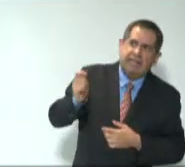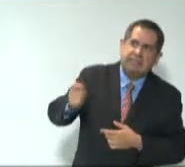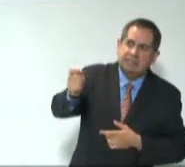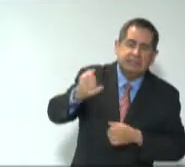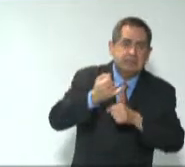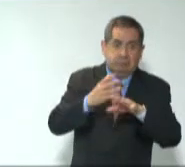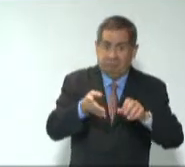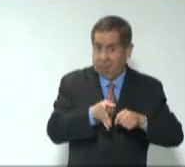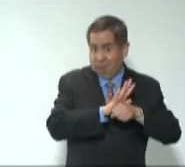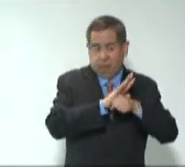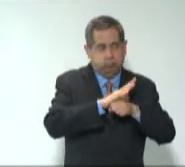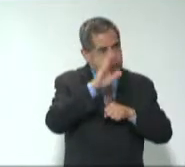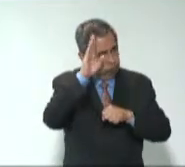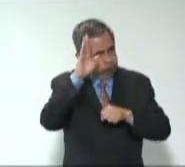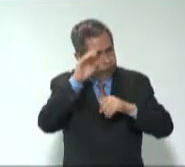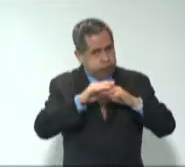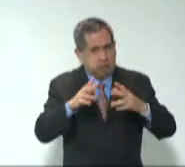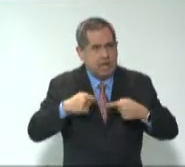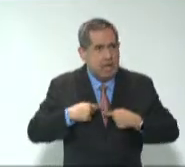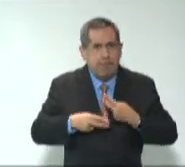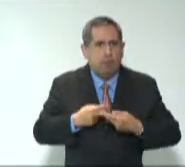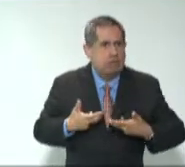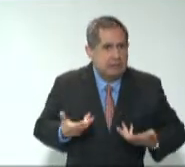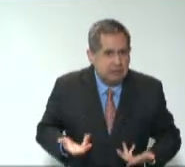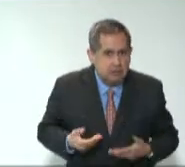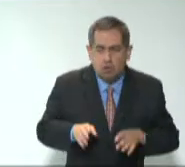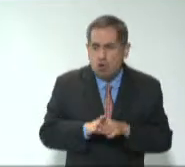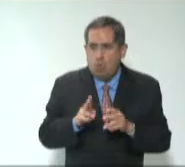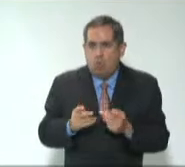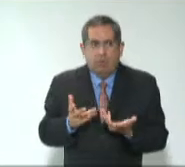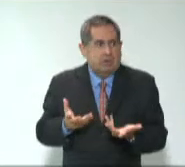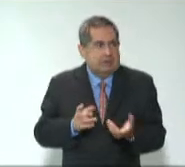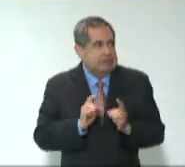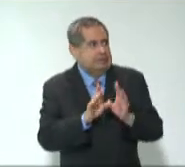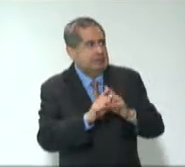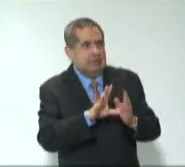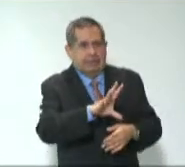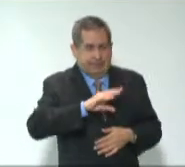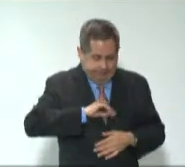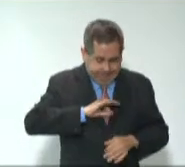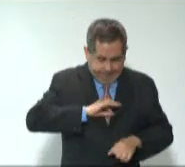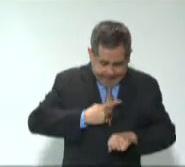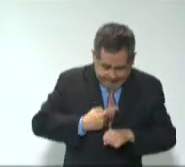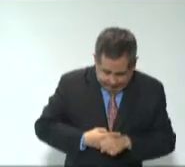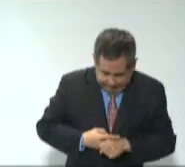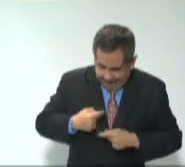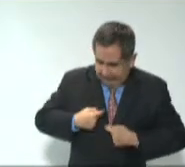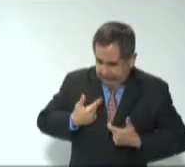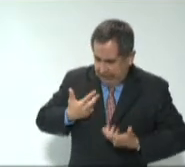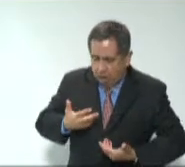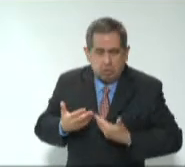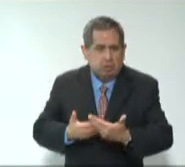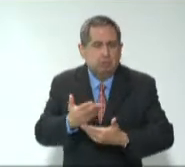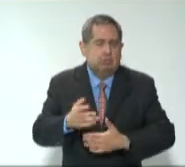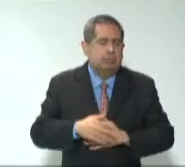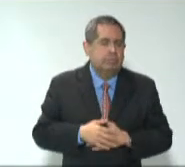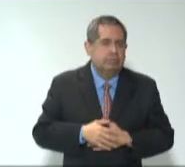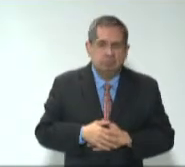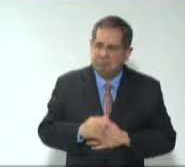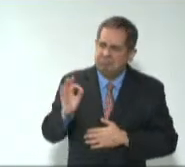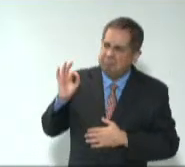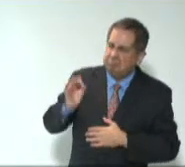tiene esta pandemia Cómo actuar ante ella qué podemos hacer ante un contagio a dónde podemos acudir ha hablado